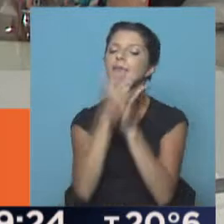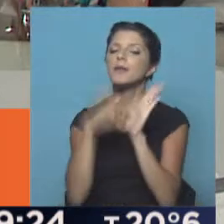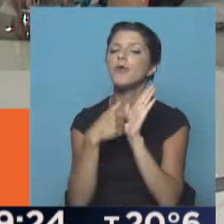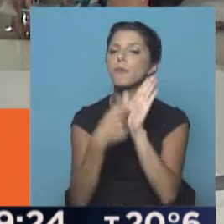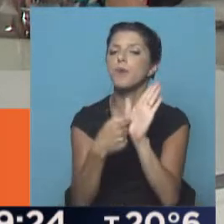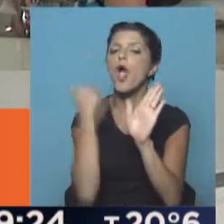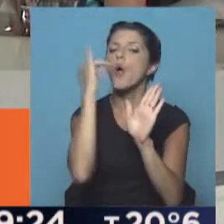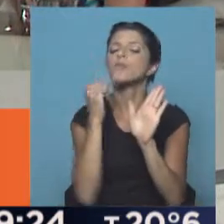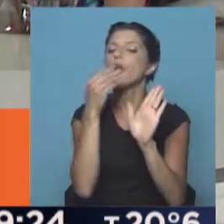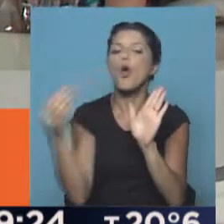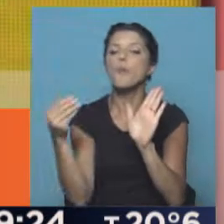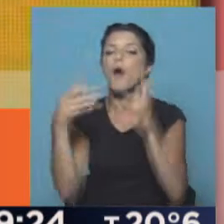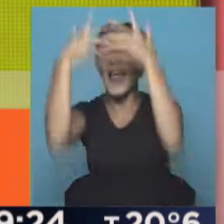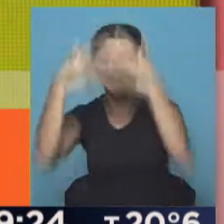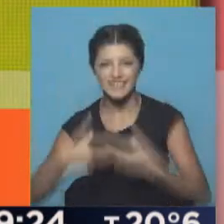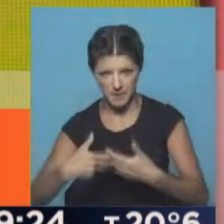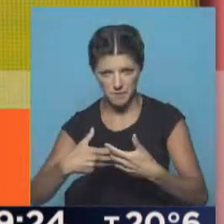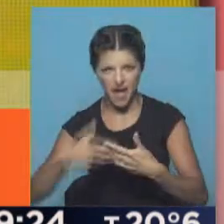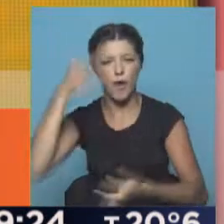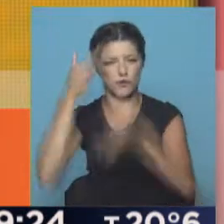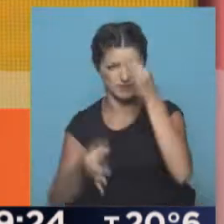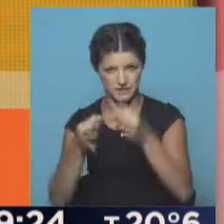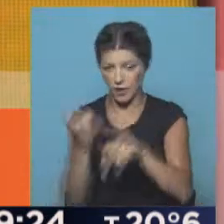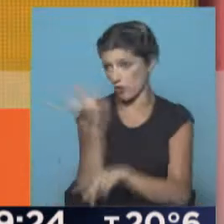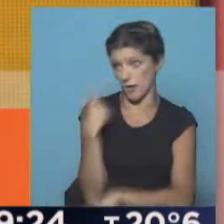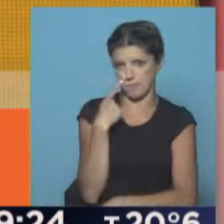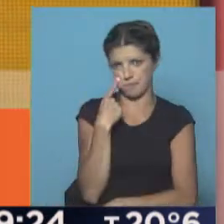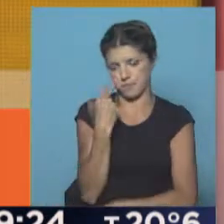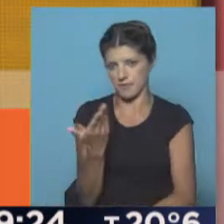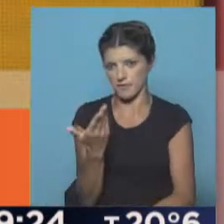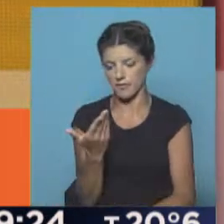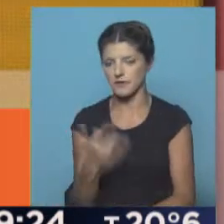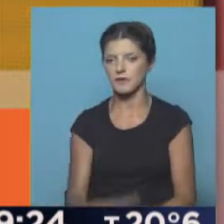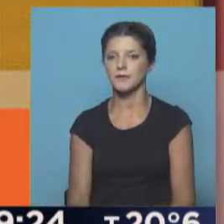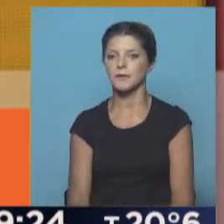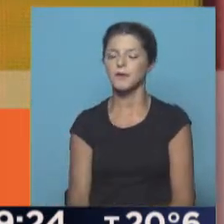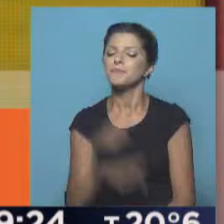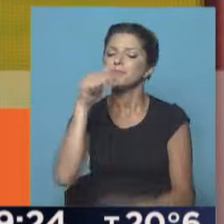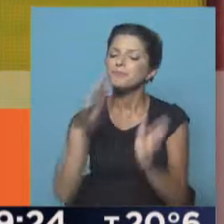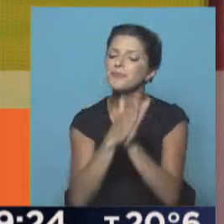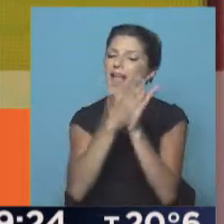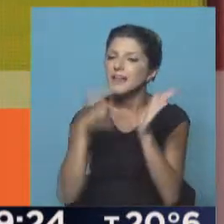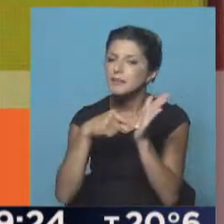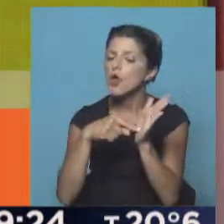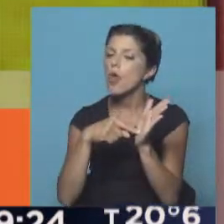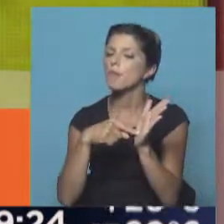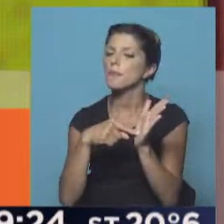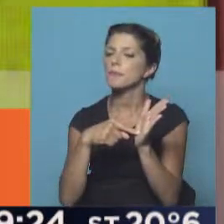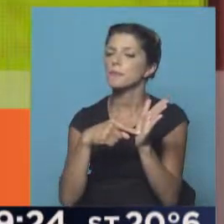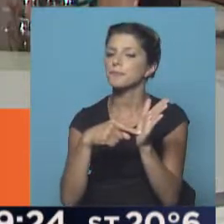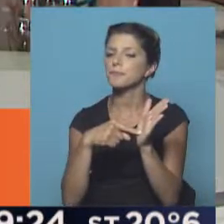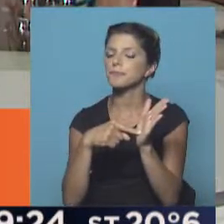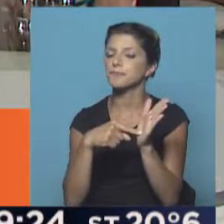justicia, muy cuestionada hoy en día desde adentro, porque lo conocen muy bien. De hecho, el libro tiene una mirada muy crítica de